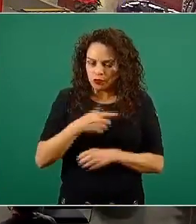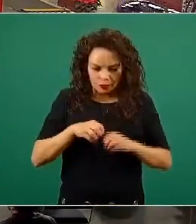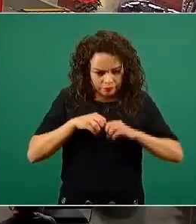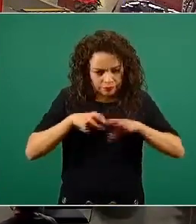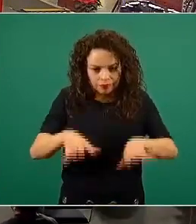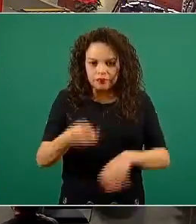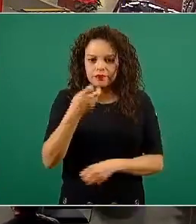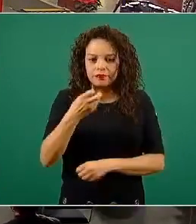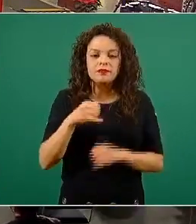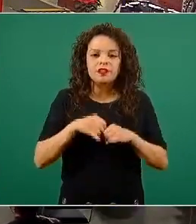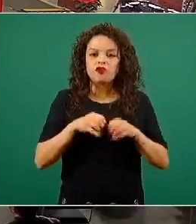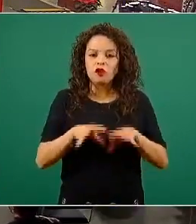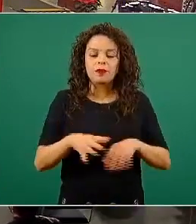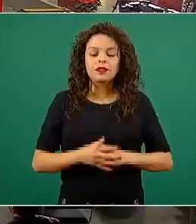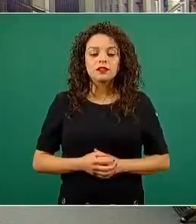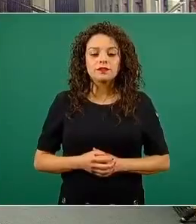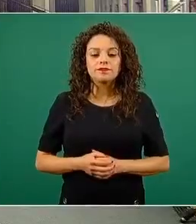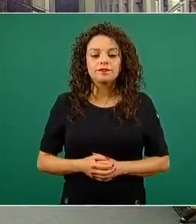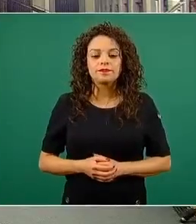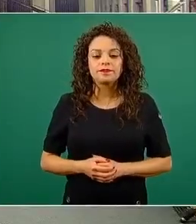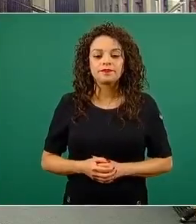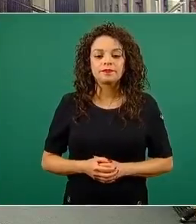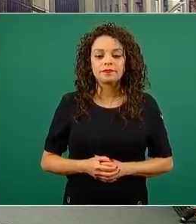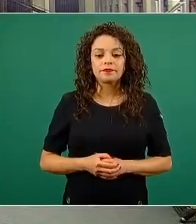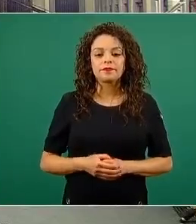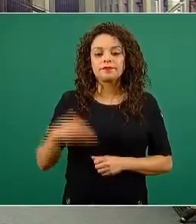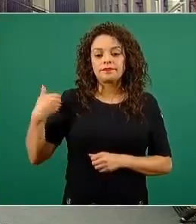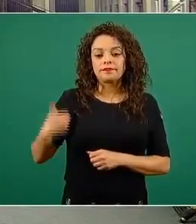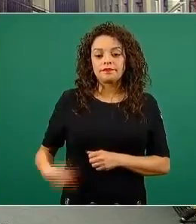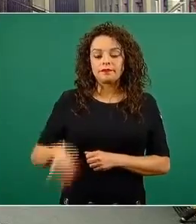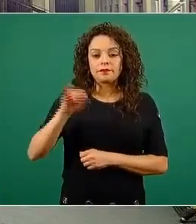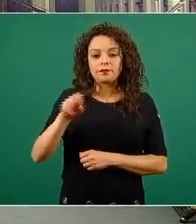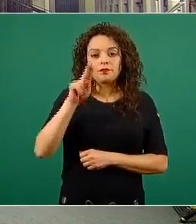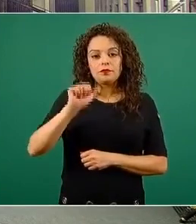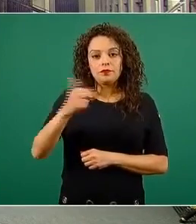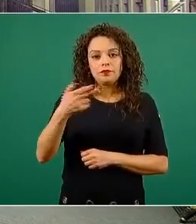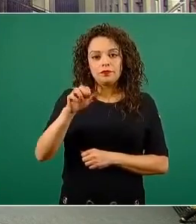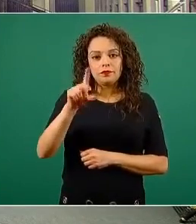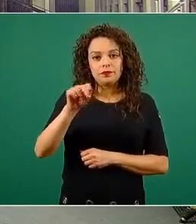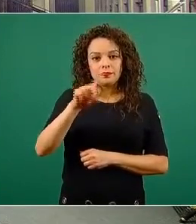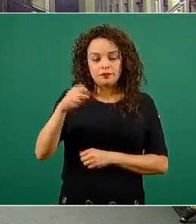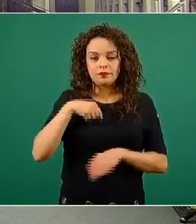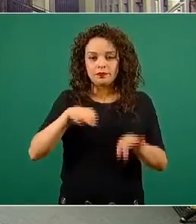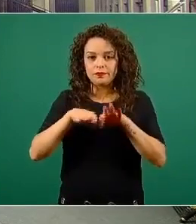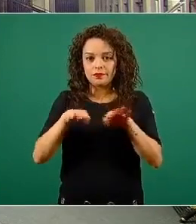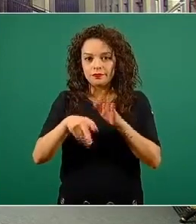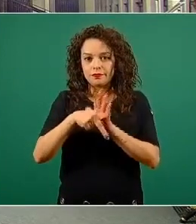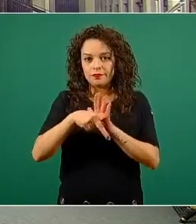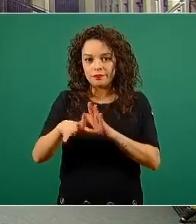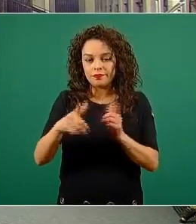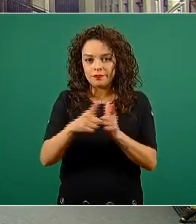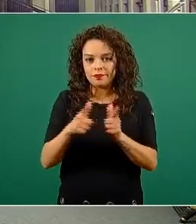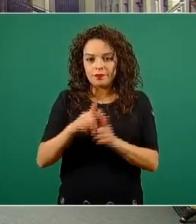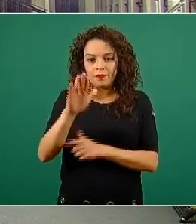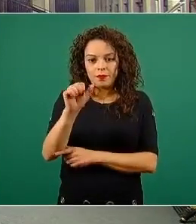Gracias, muy buenas tardes. Juan Hernández del periódico Basta del Grupo Cantón. Nada más para precisar un poquito, hasta la